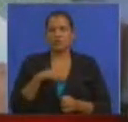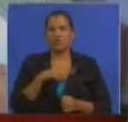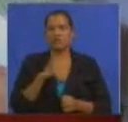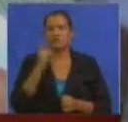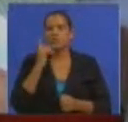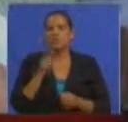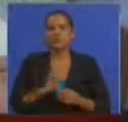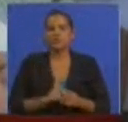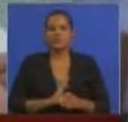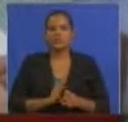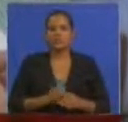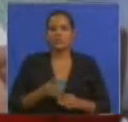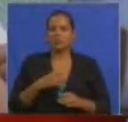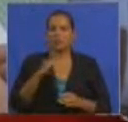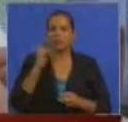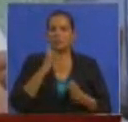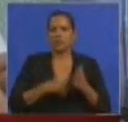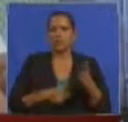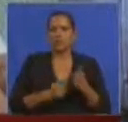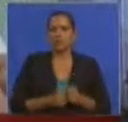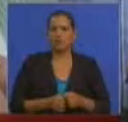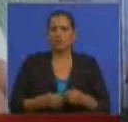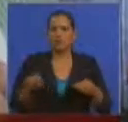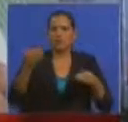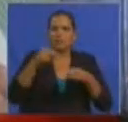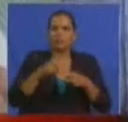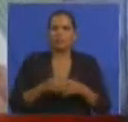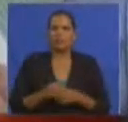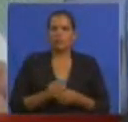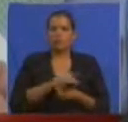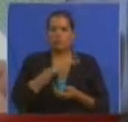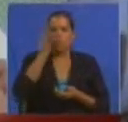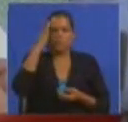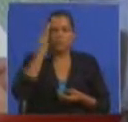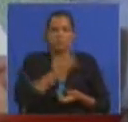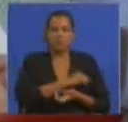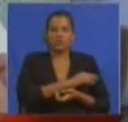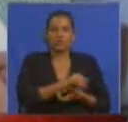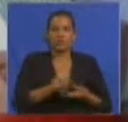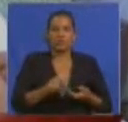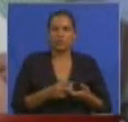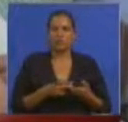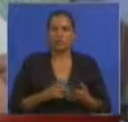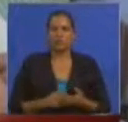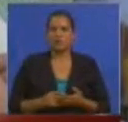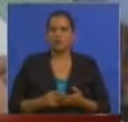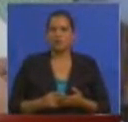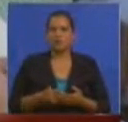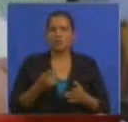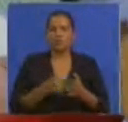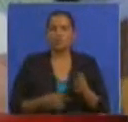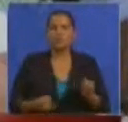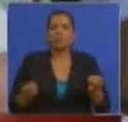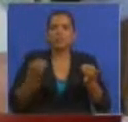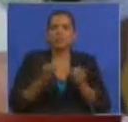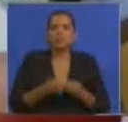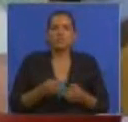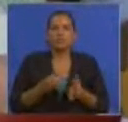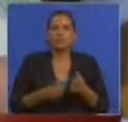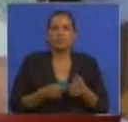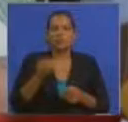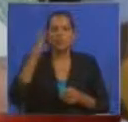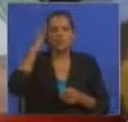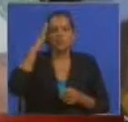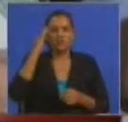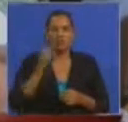son factores técnicos que se incluyen para la valoración de un inmueble. Pero lo que más hay que tomar en